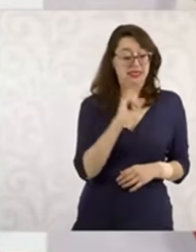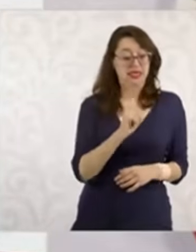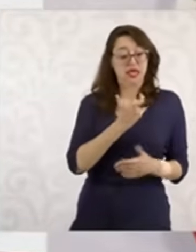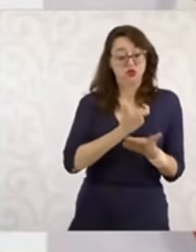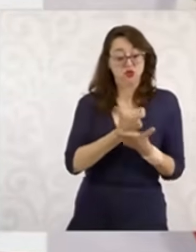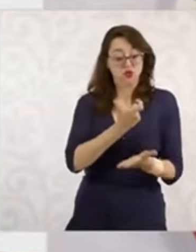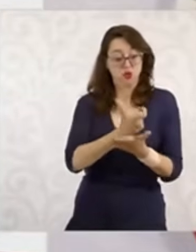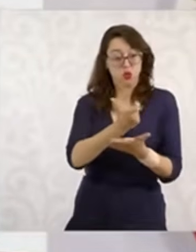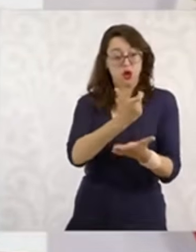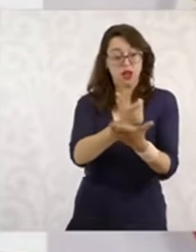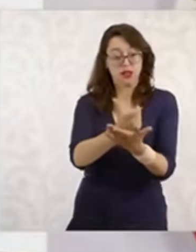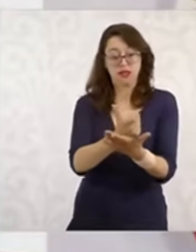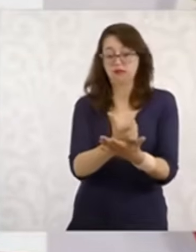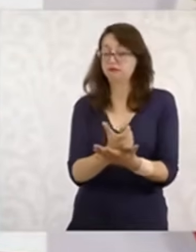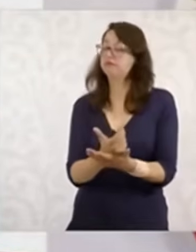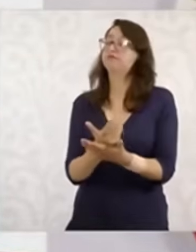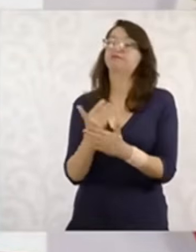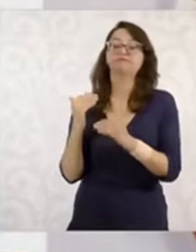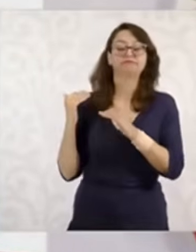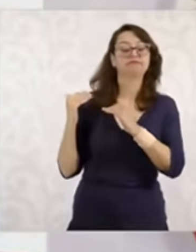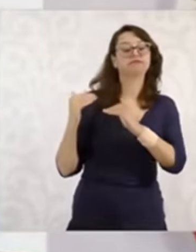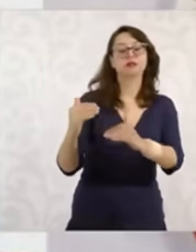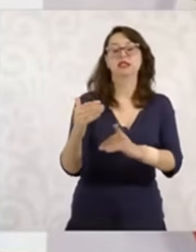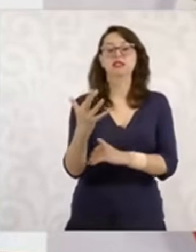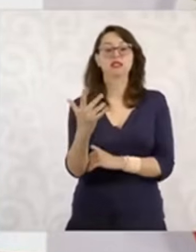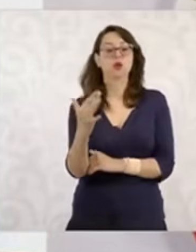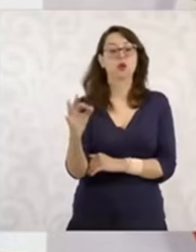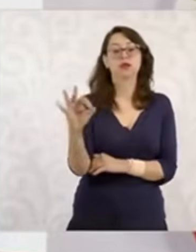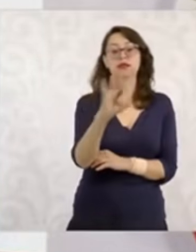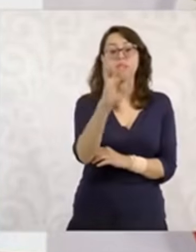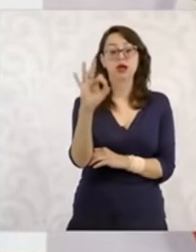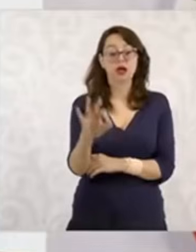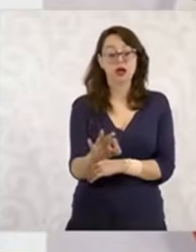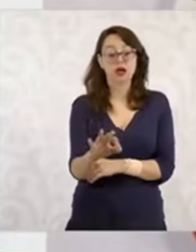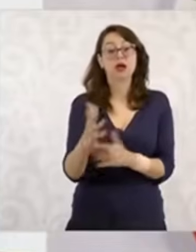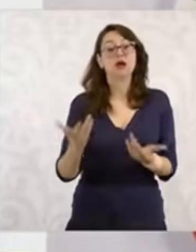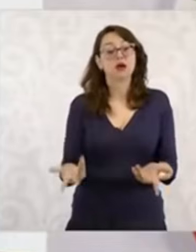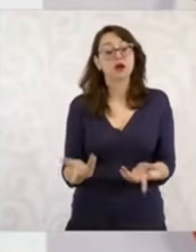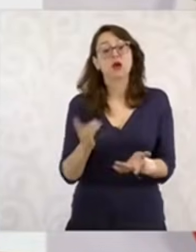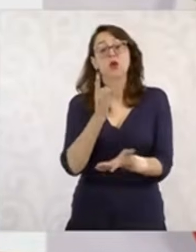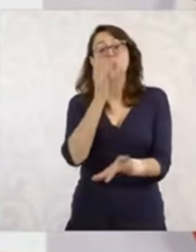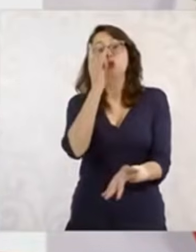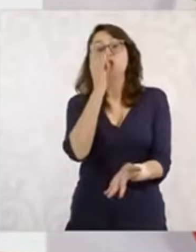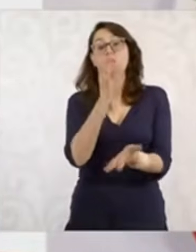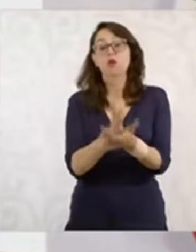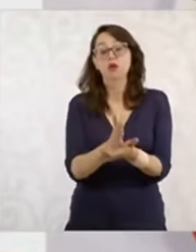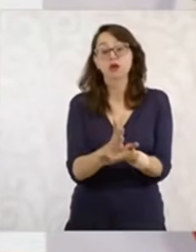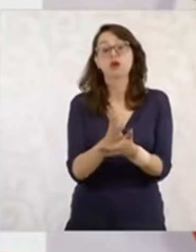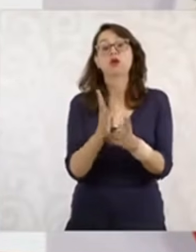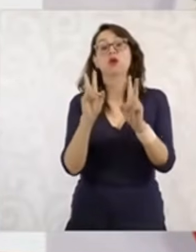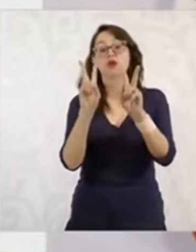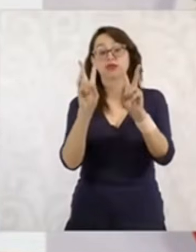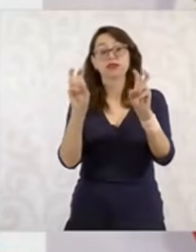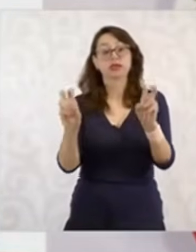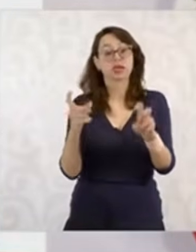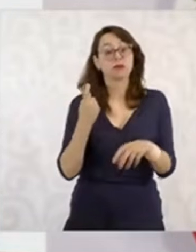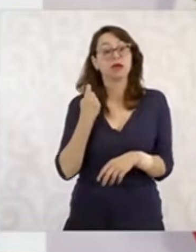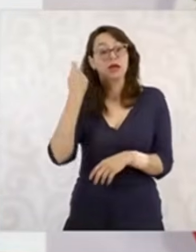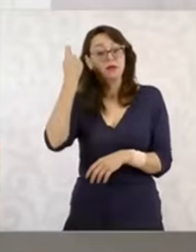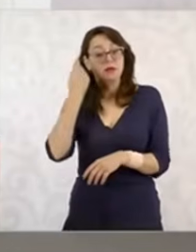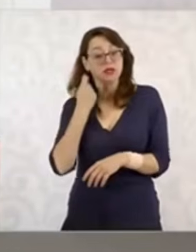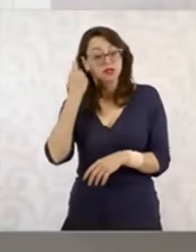aquí viene la excepción: salvo pensiones o jubilaciones previstas en las condiciones generales de